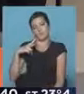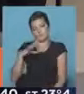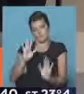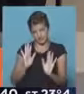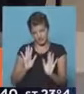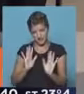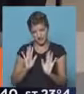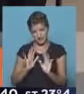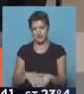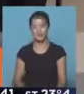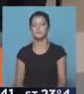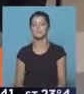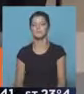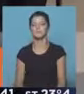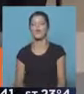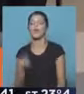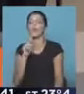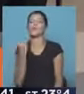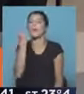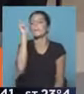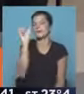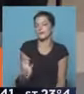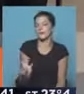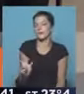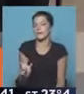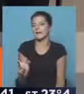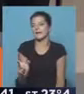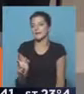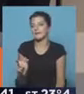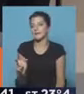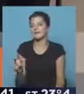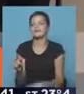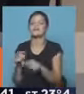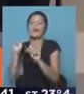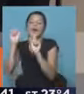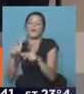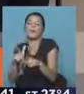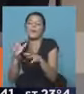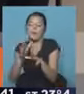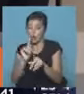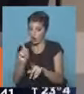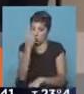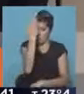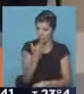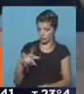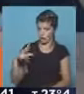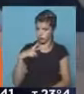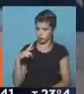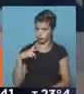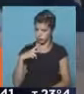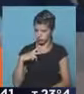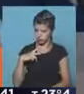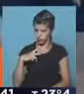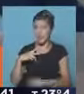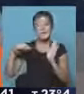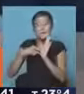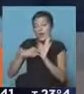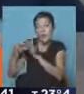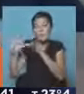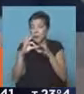no es un alguien que viene de los arrabales del mundo pero si viene desde realmente fuera del